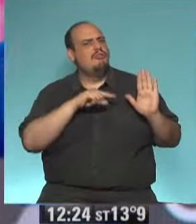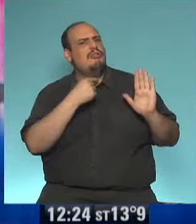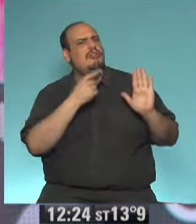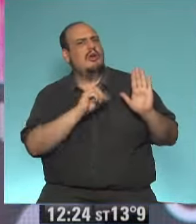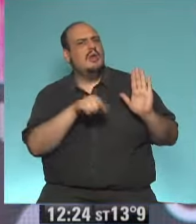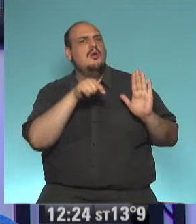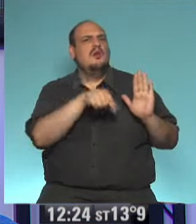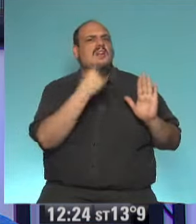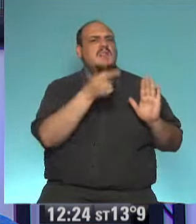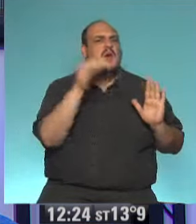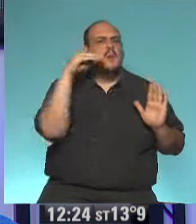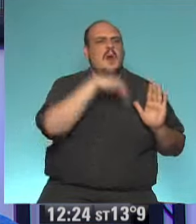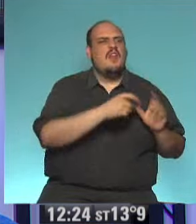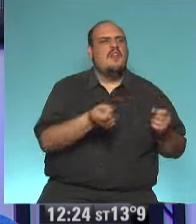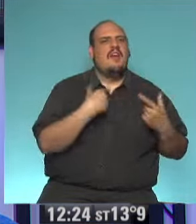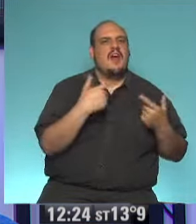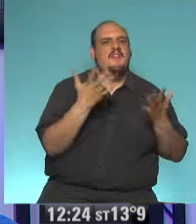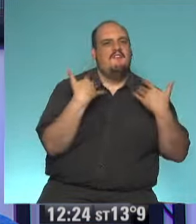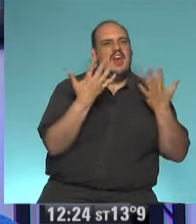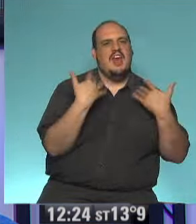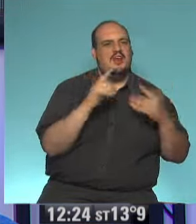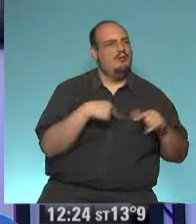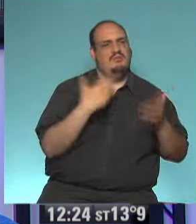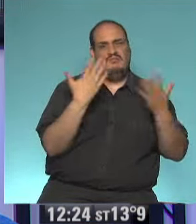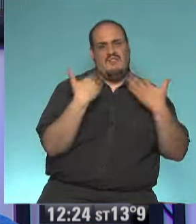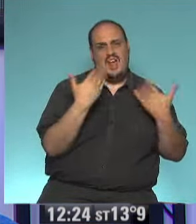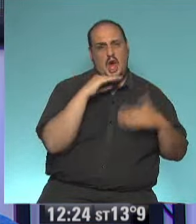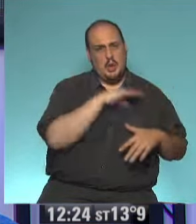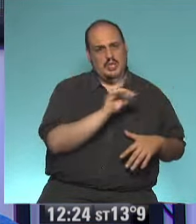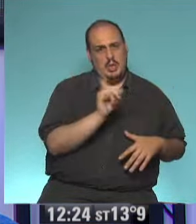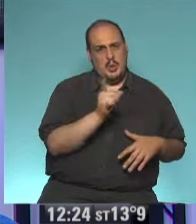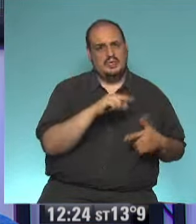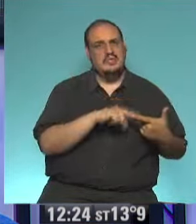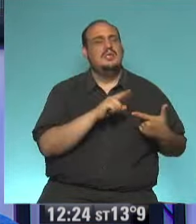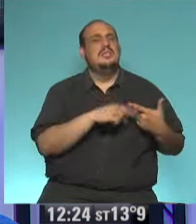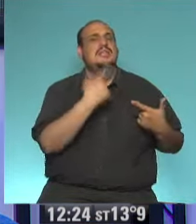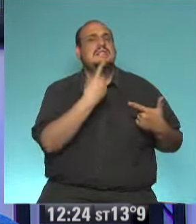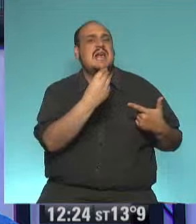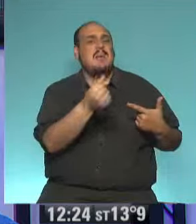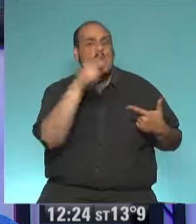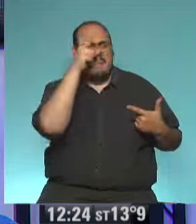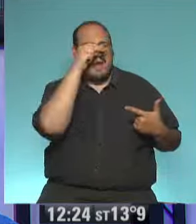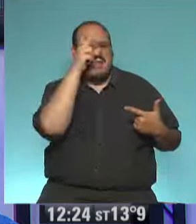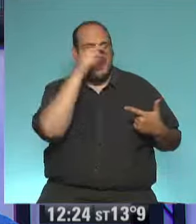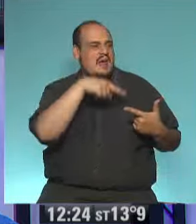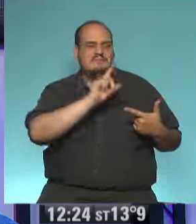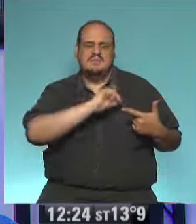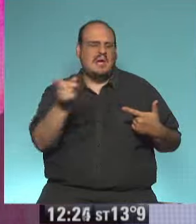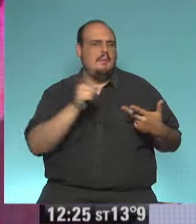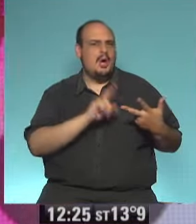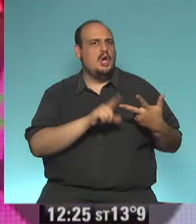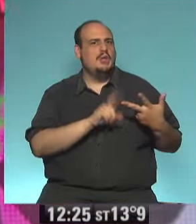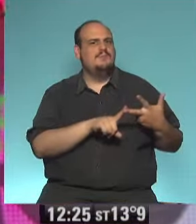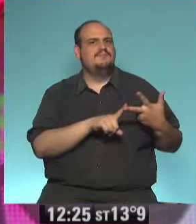vino es refrescante. Refrescante, refrescante no va. Refrescante no va. ¿Quieren ponerle gusto a madera? Gusto a madera, gusto a madera, no va. No